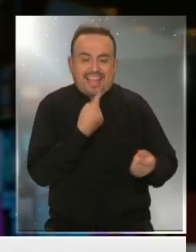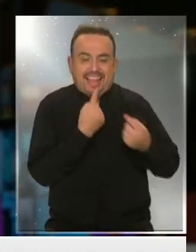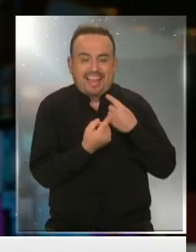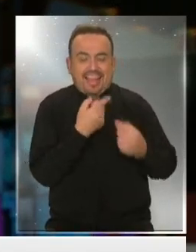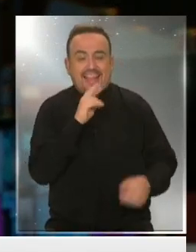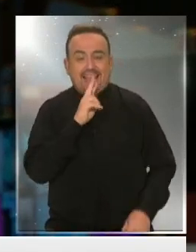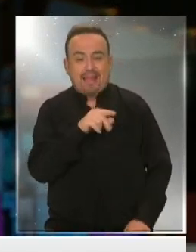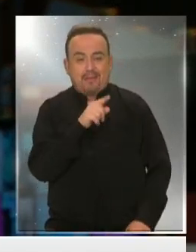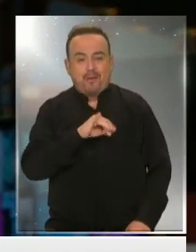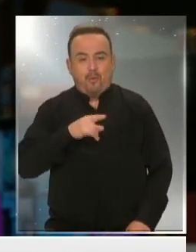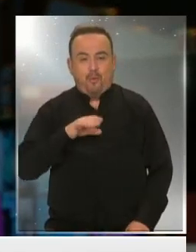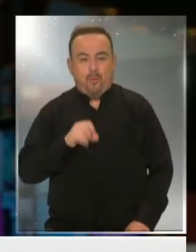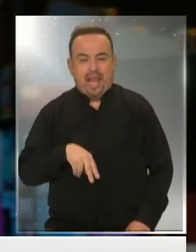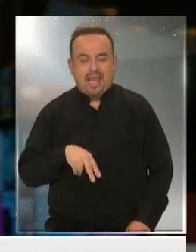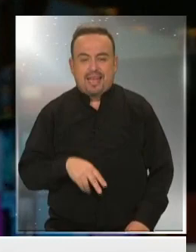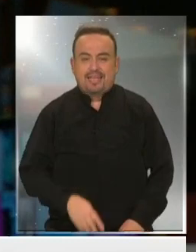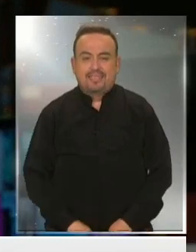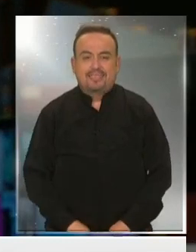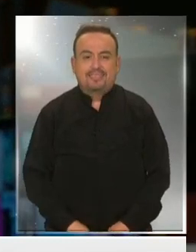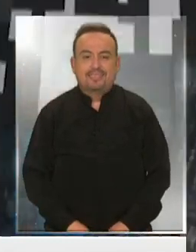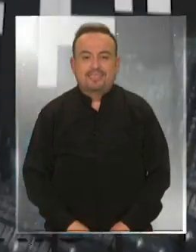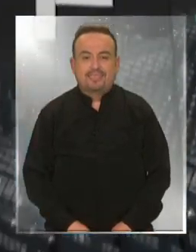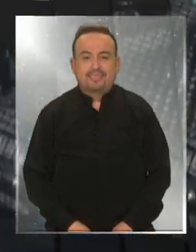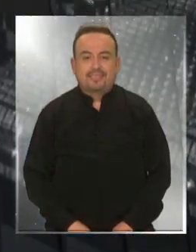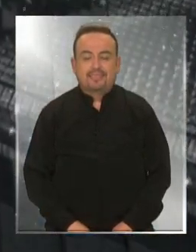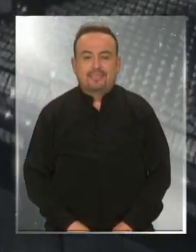preguntas de Juan Manuel Astorga. Pongan atención.